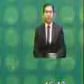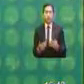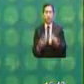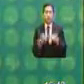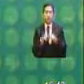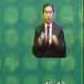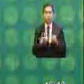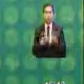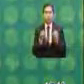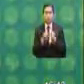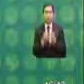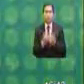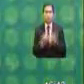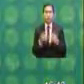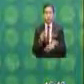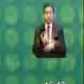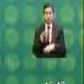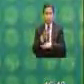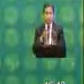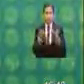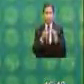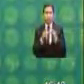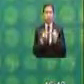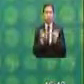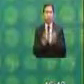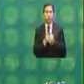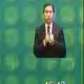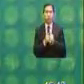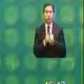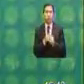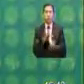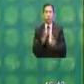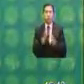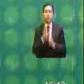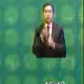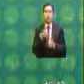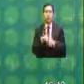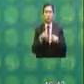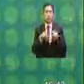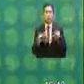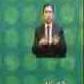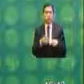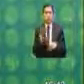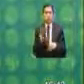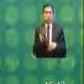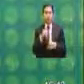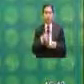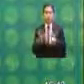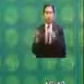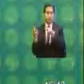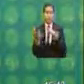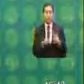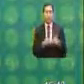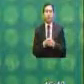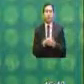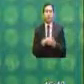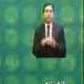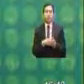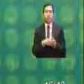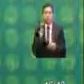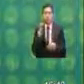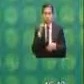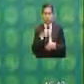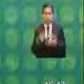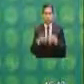Y vamos a continuar con más porque a esta hora de la tarde vamos a establecer contacto con nuestra unidad móvil. Nos vamos hasta el departamento de Pando porque ayer